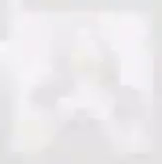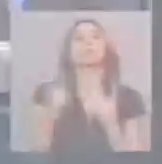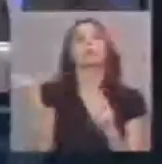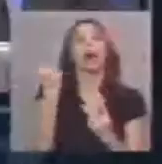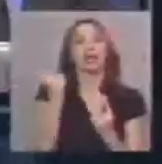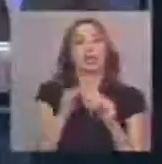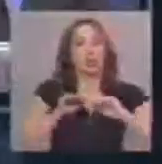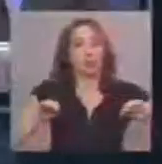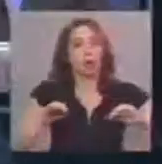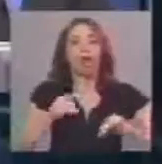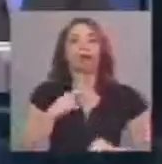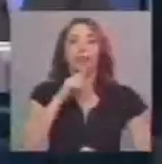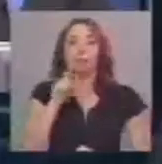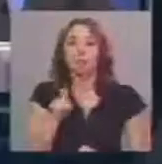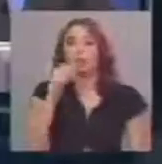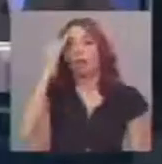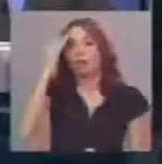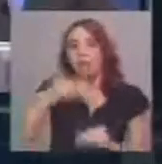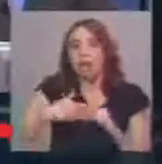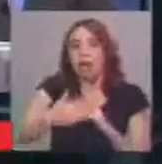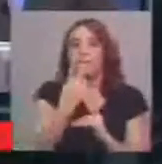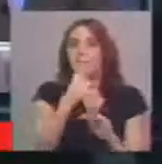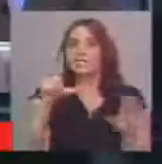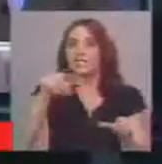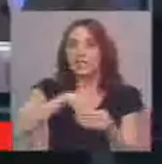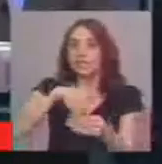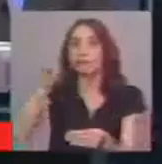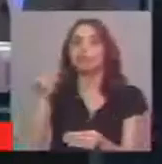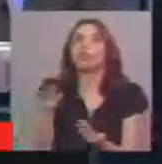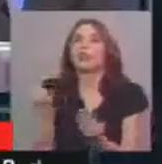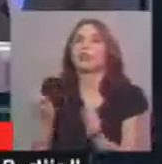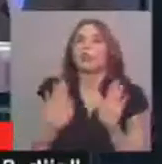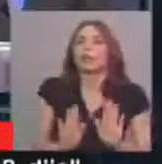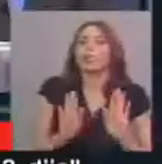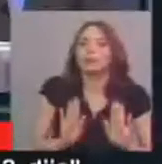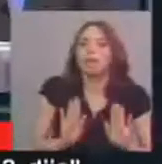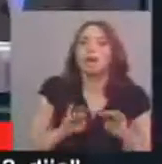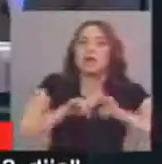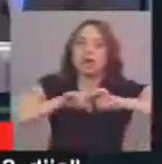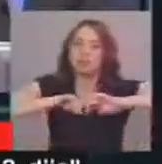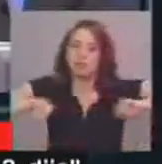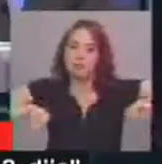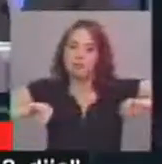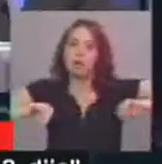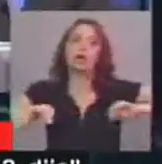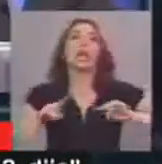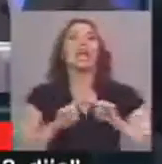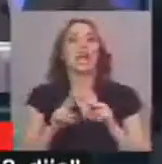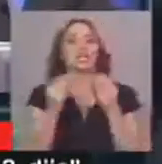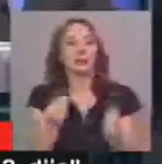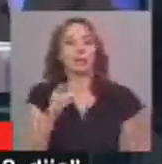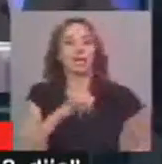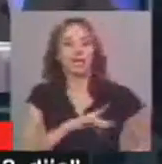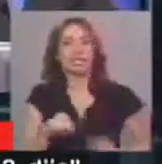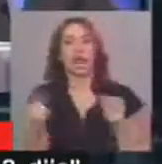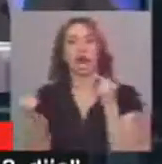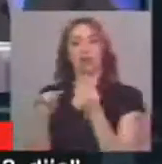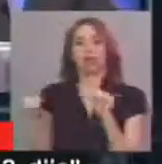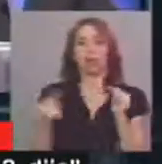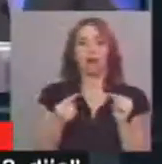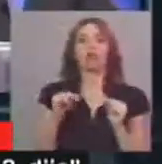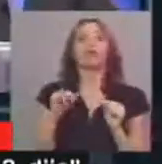seguir. Mi pregunta, a 27 días de la elección, ¿qué estás esperando para hacer esa separación? Que le haría muy bien a Chile a este debate